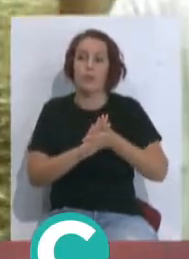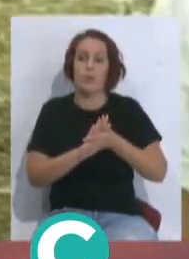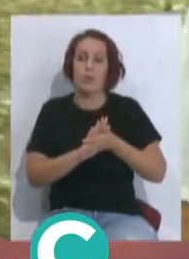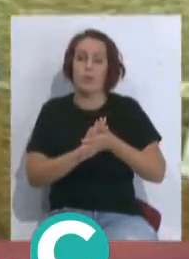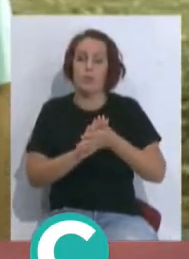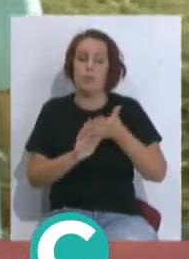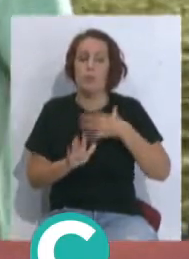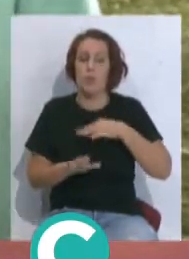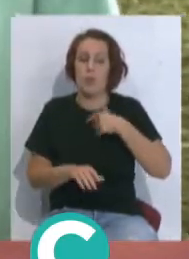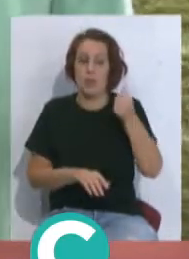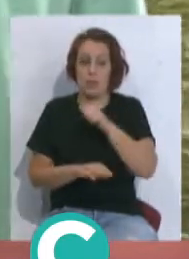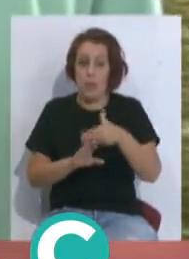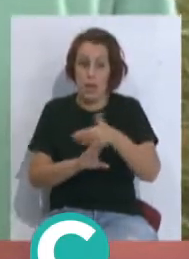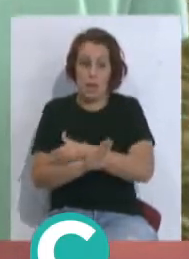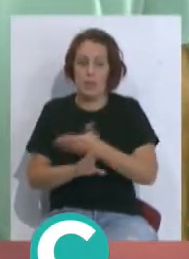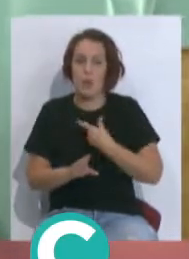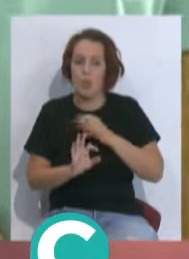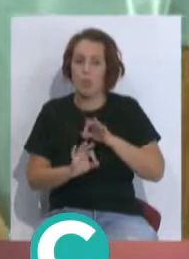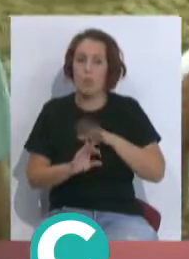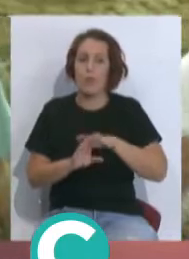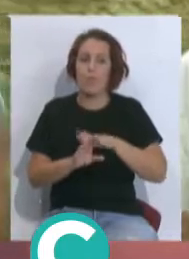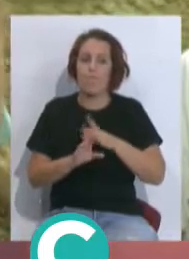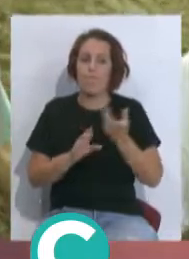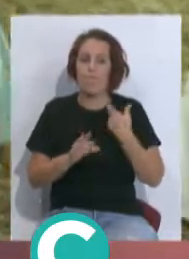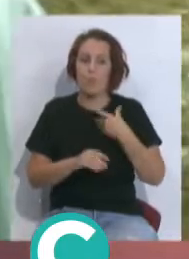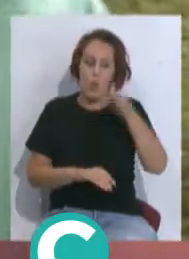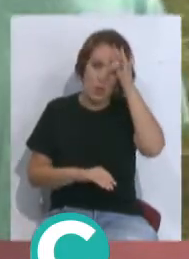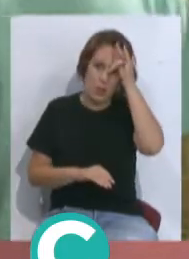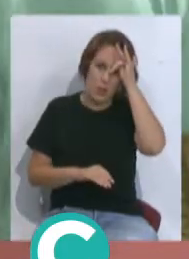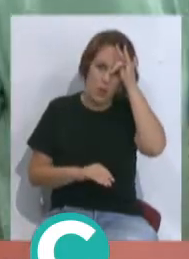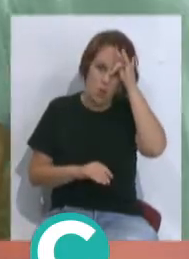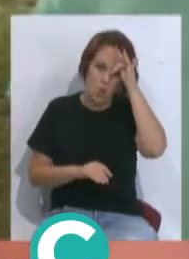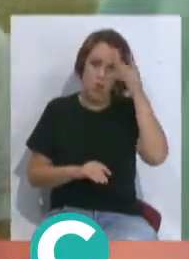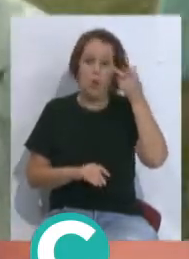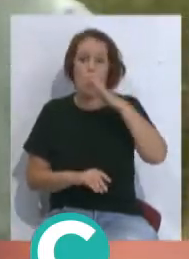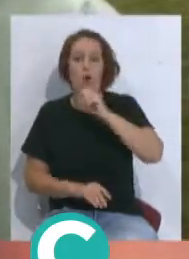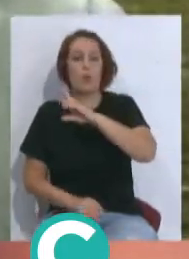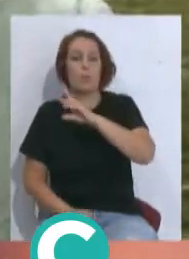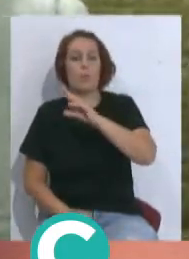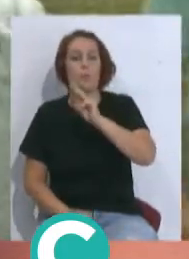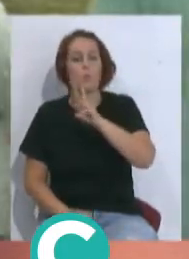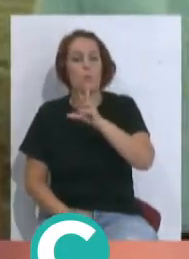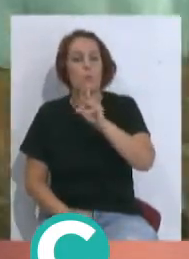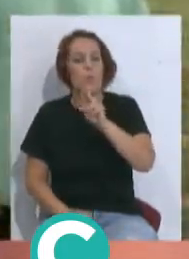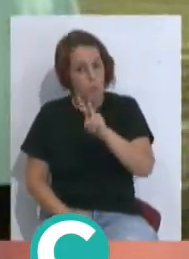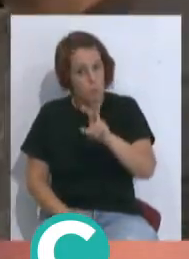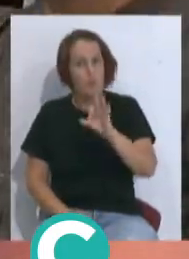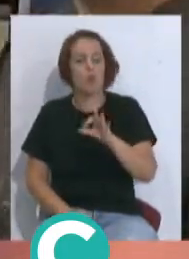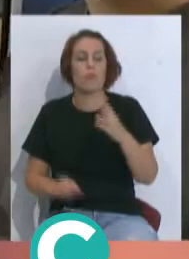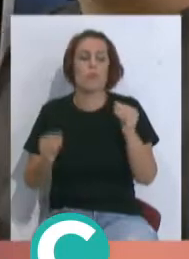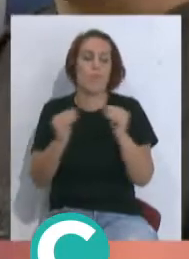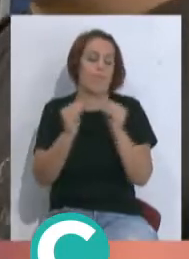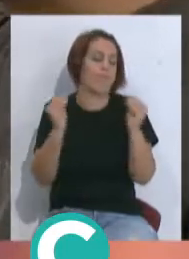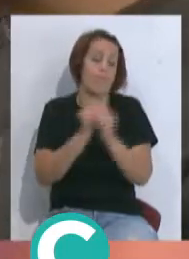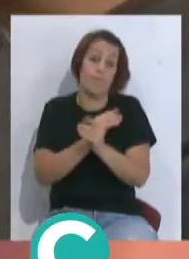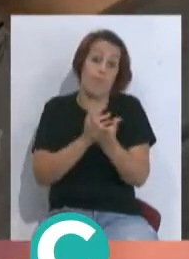posibilidad de adelantar en una semana para no coincidir el domingo de Piñata con el Corpus, aunque en cualquier caso iba a haber una coincidencia, si no recuerdo